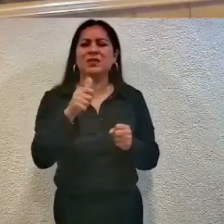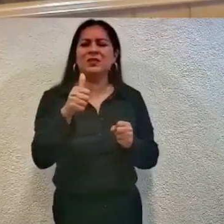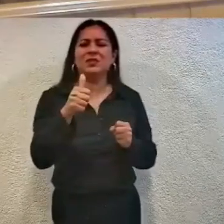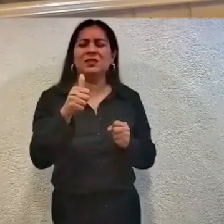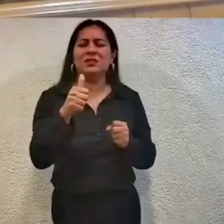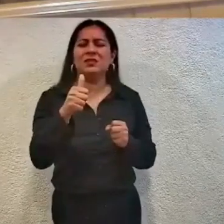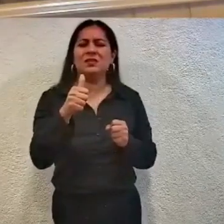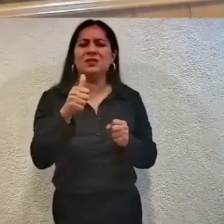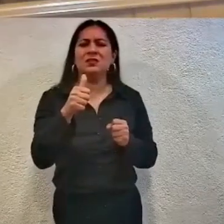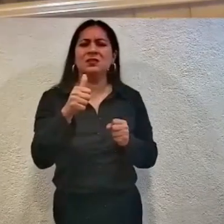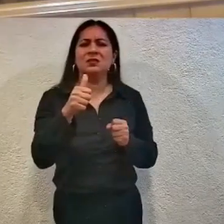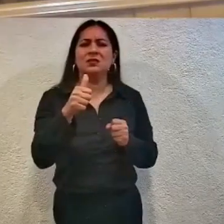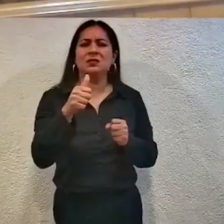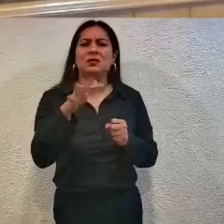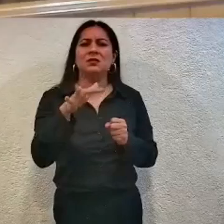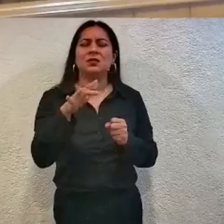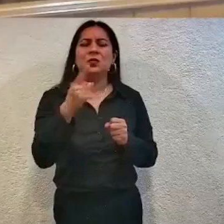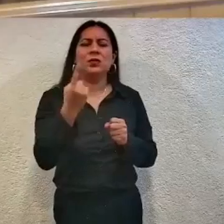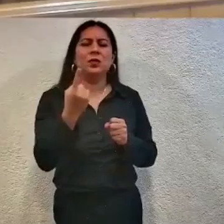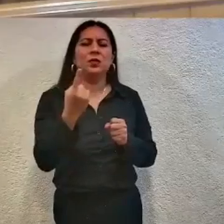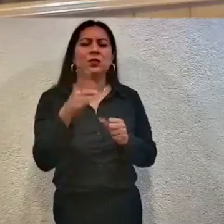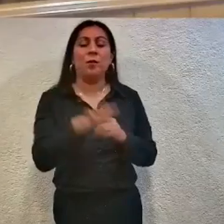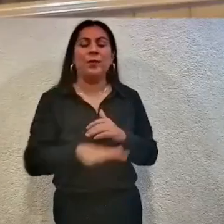2626 especial y